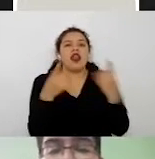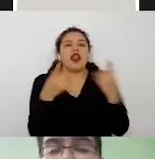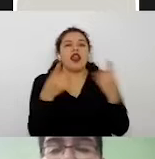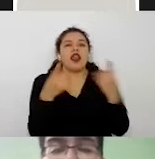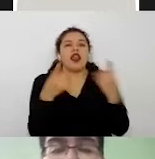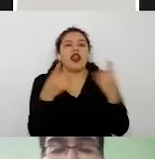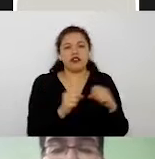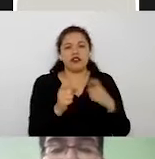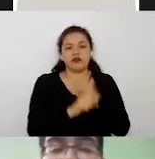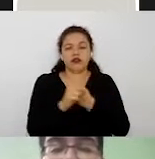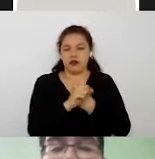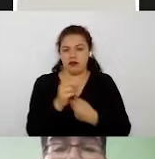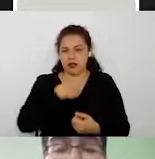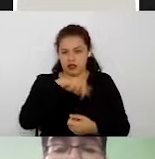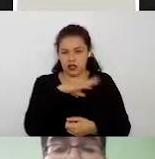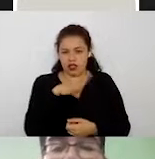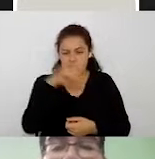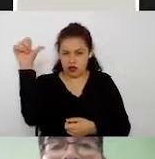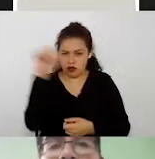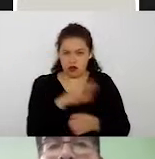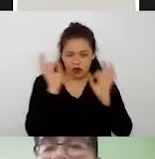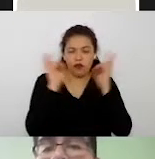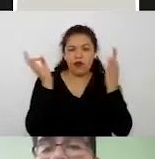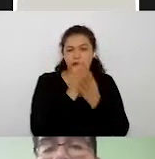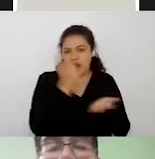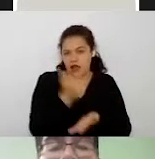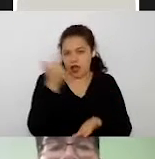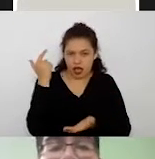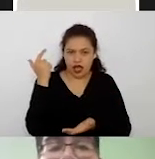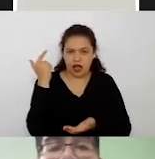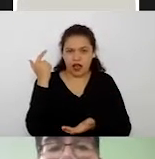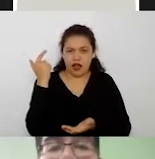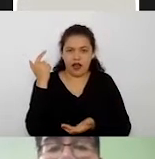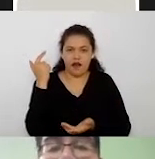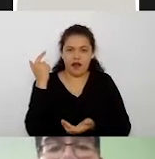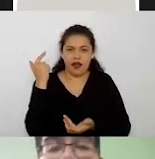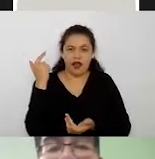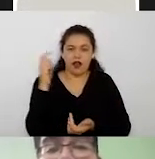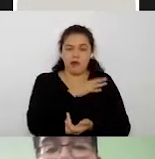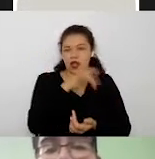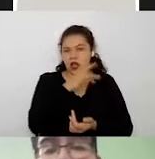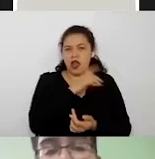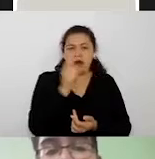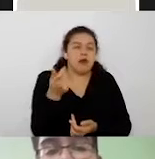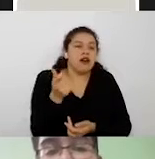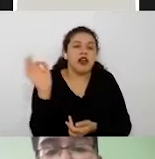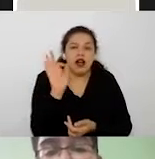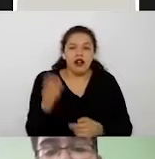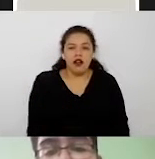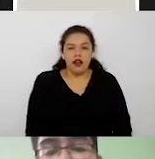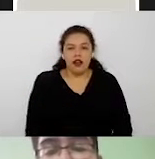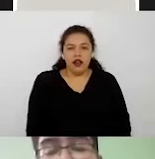afectar hoy de una manera muy intensa o puede ser imperceptible. Entonces,